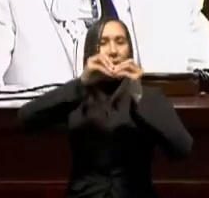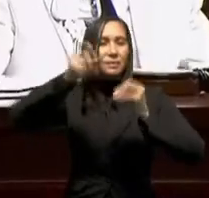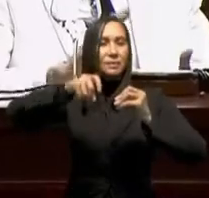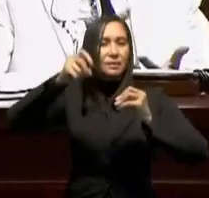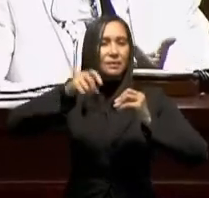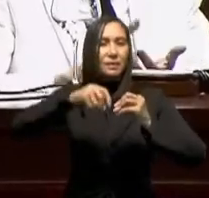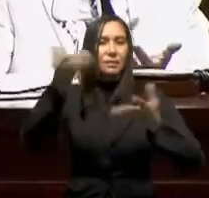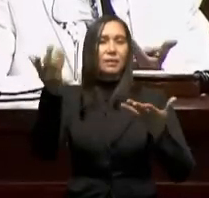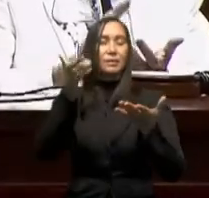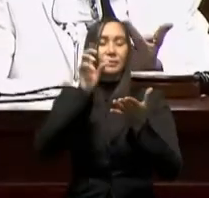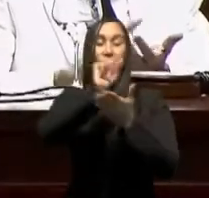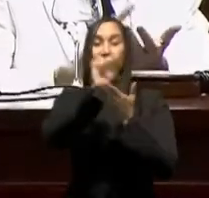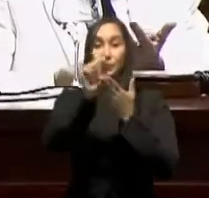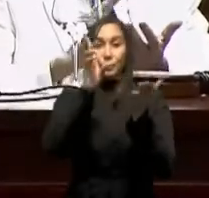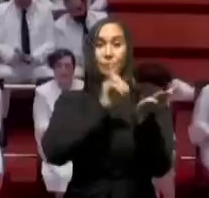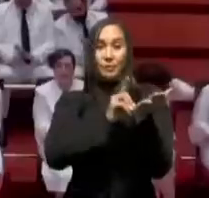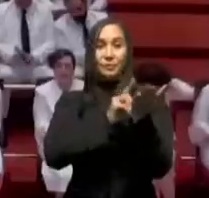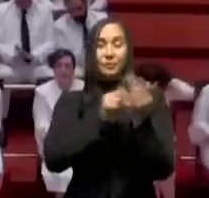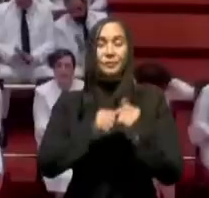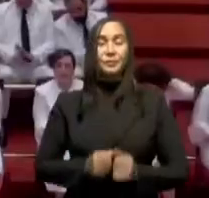necesitan.